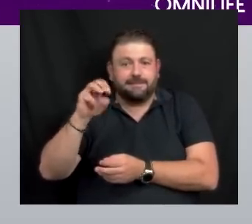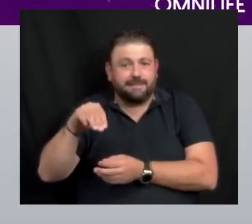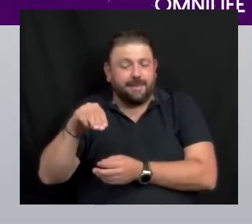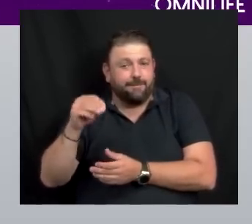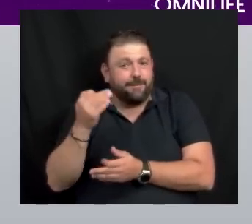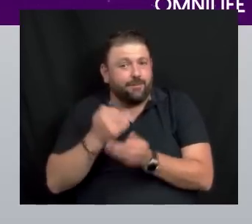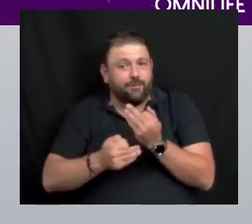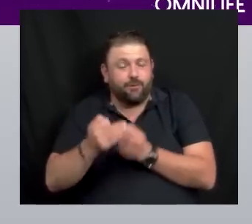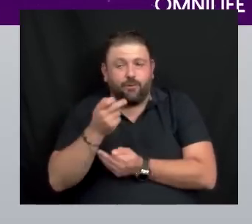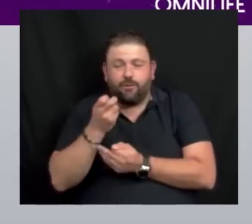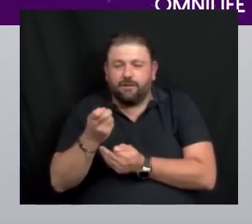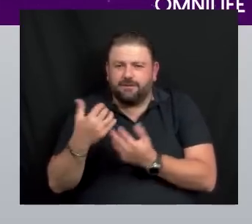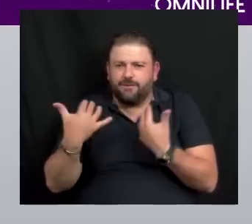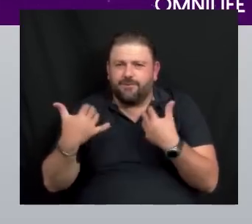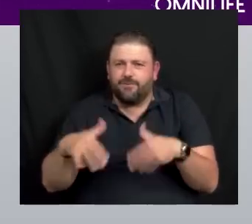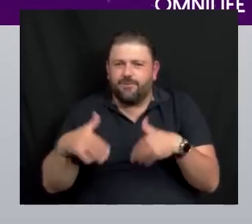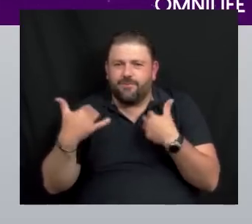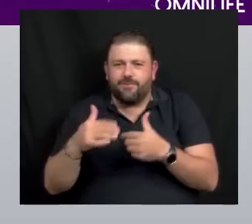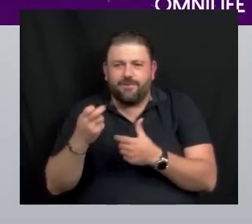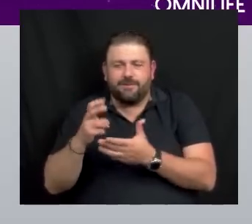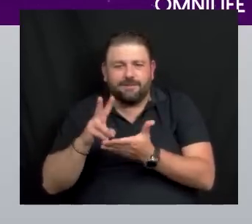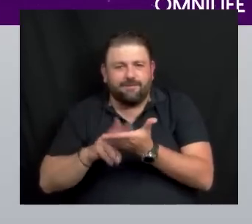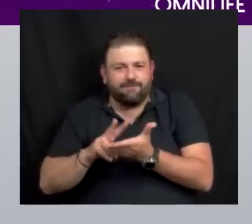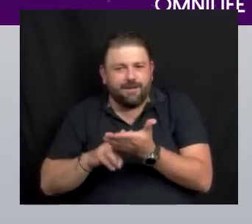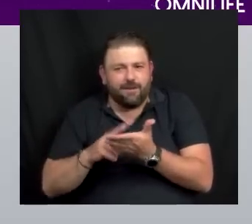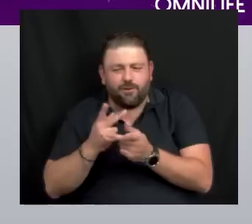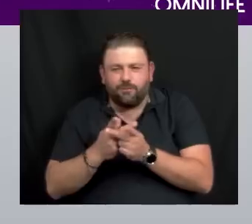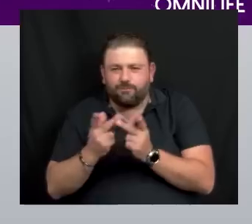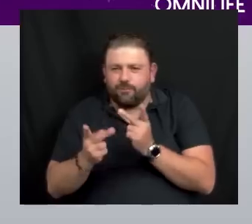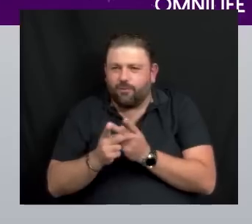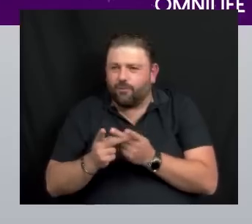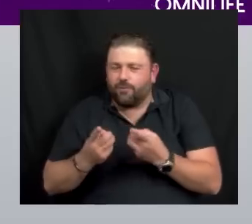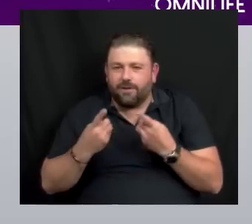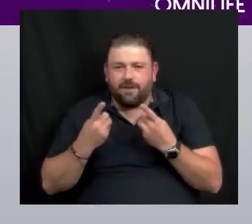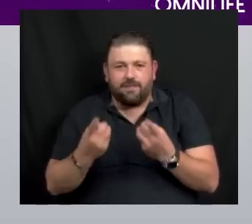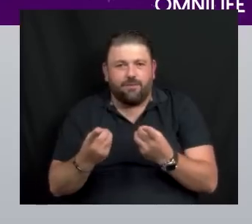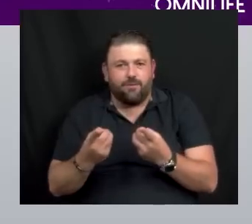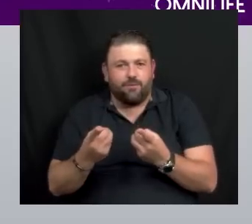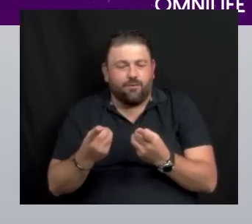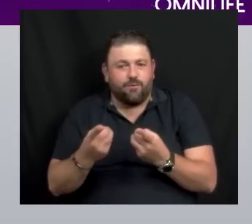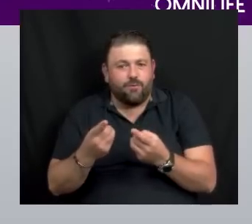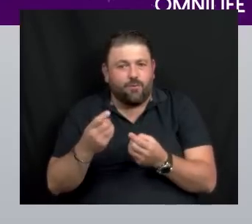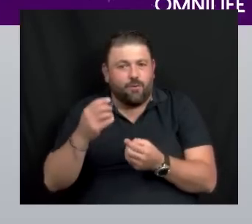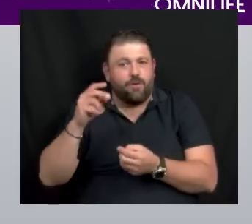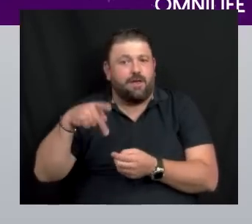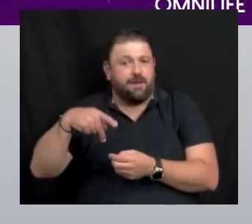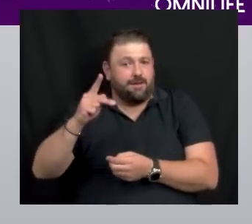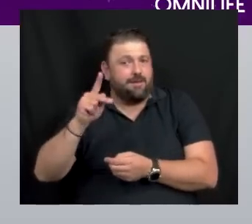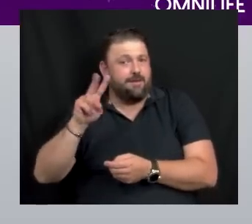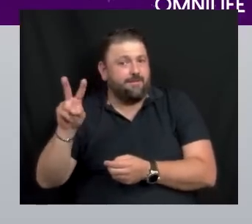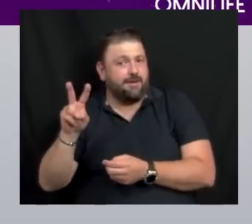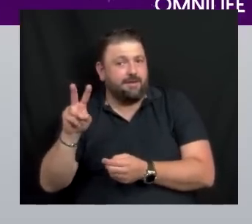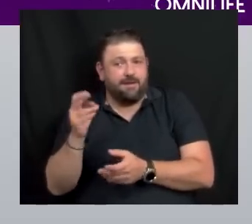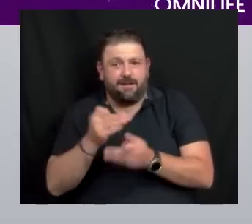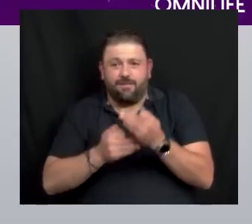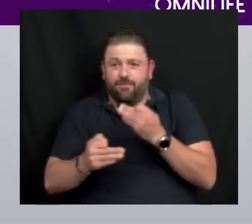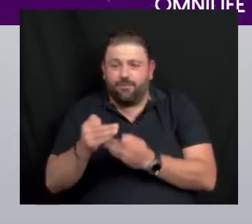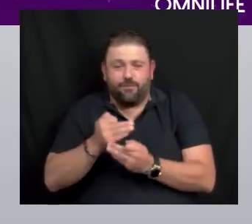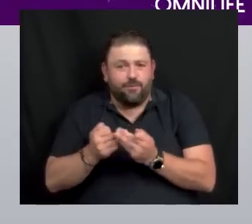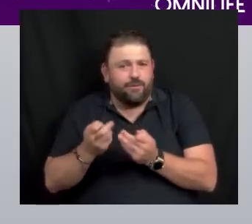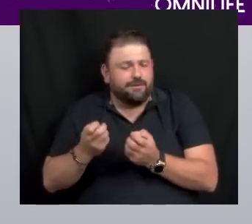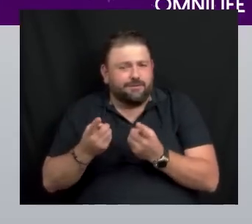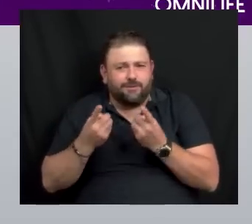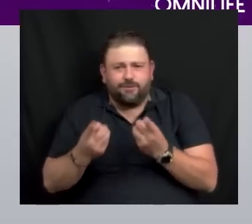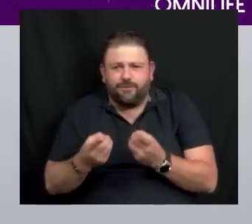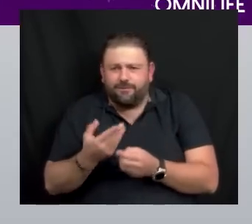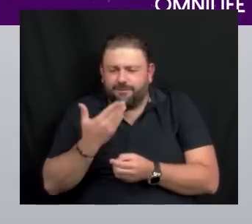nosotros le damos el valor de todo lo que tenemos en la mano, que ha creado Kenia, junto con todo su equipo, claro. Como Seito, como la maravilla.